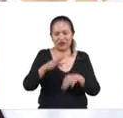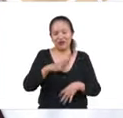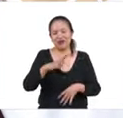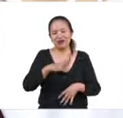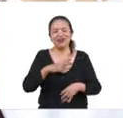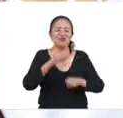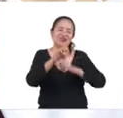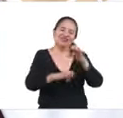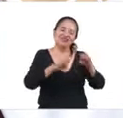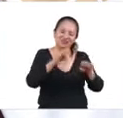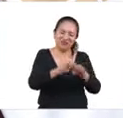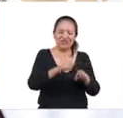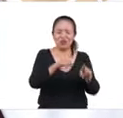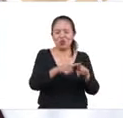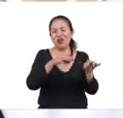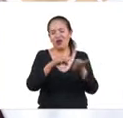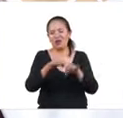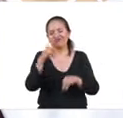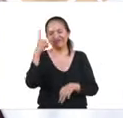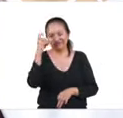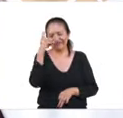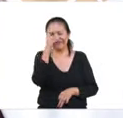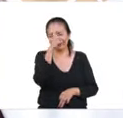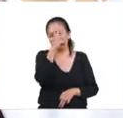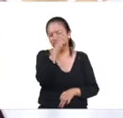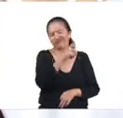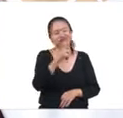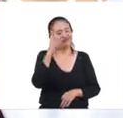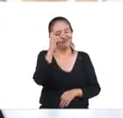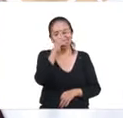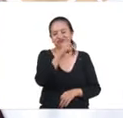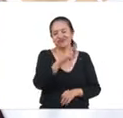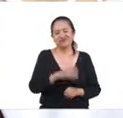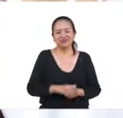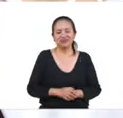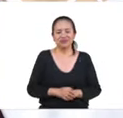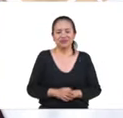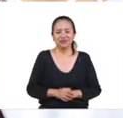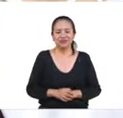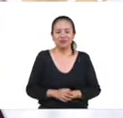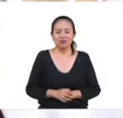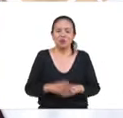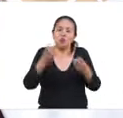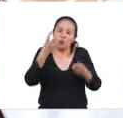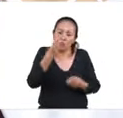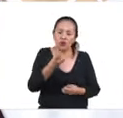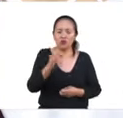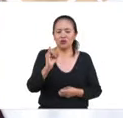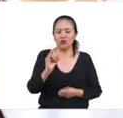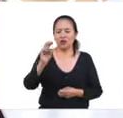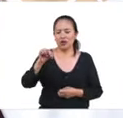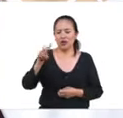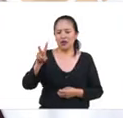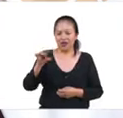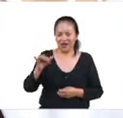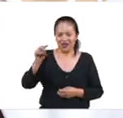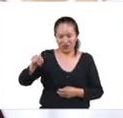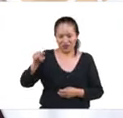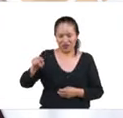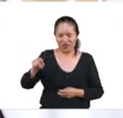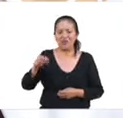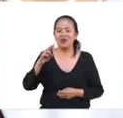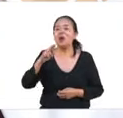muy tortuoso, por distintas razones. Entonces, el INVI tiene un método a través del mejoramiento de